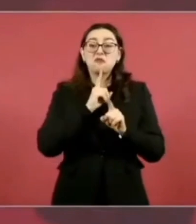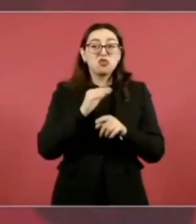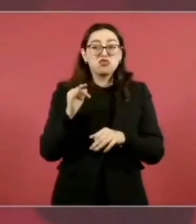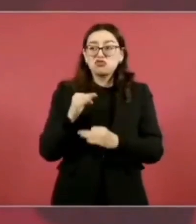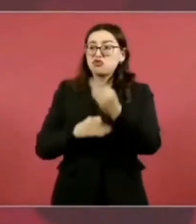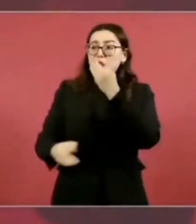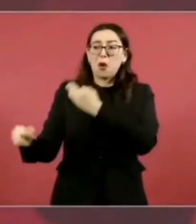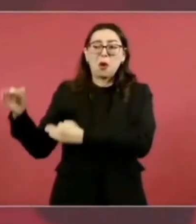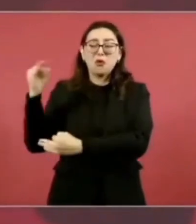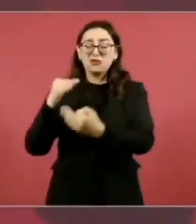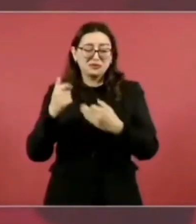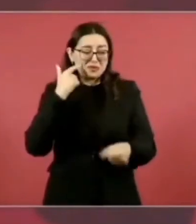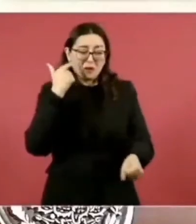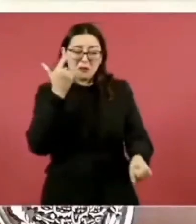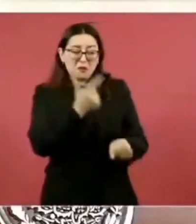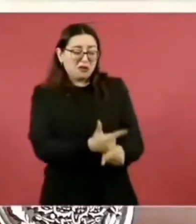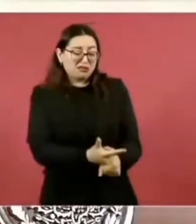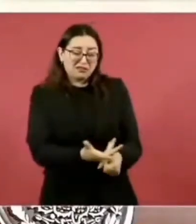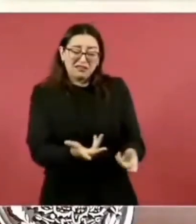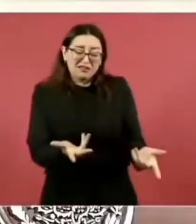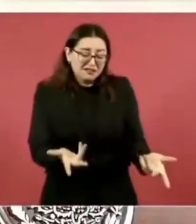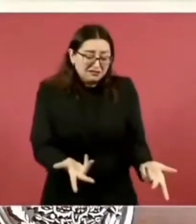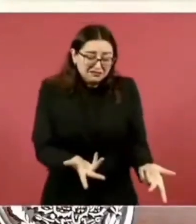Y ellos nos ayudan, o sea,